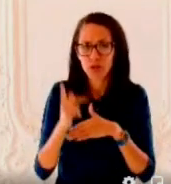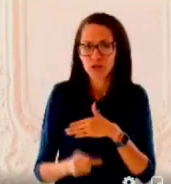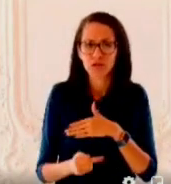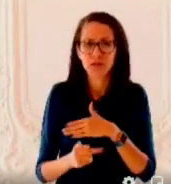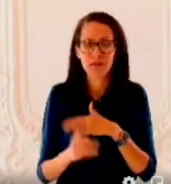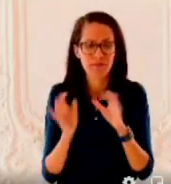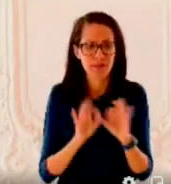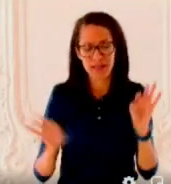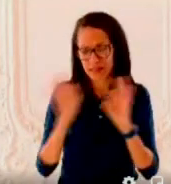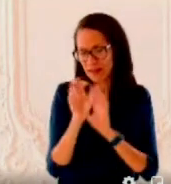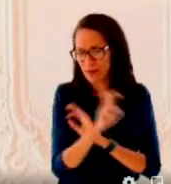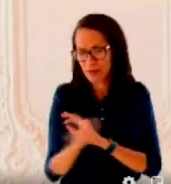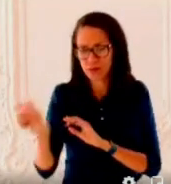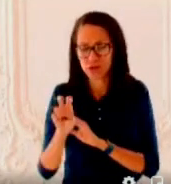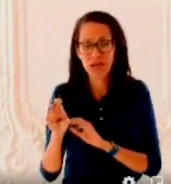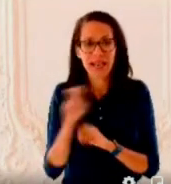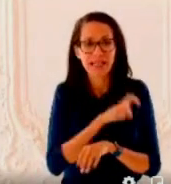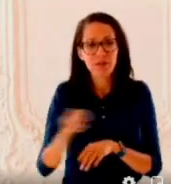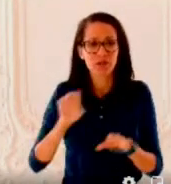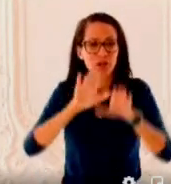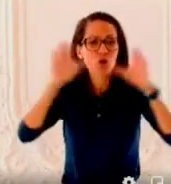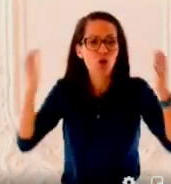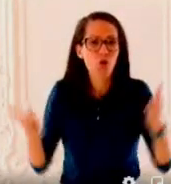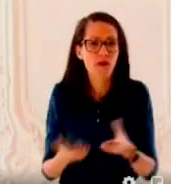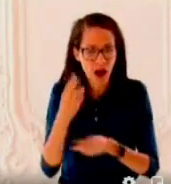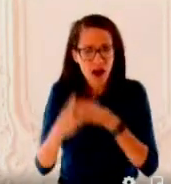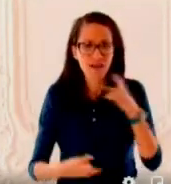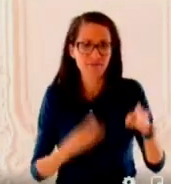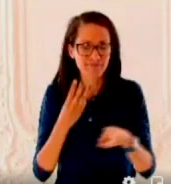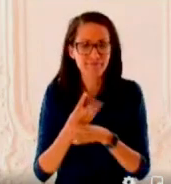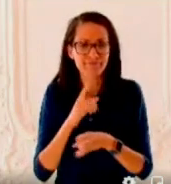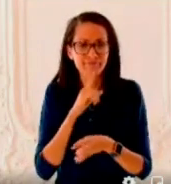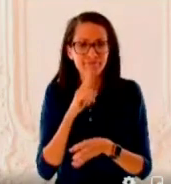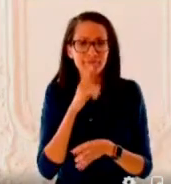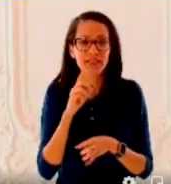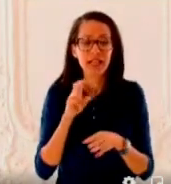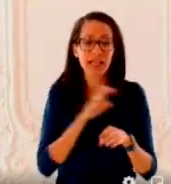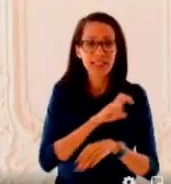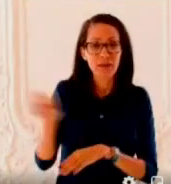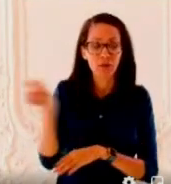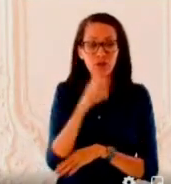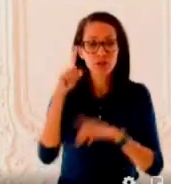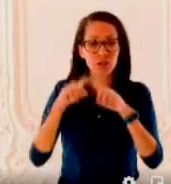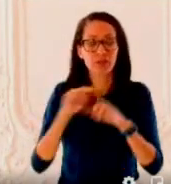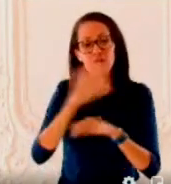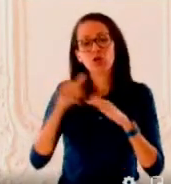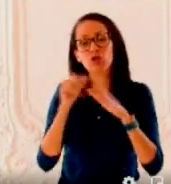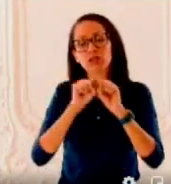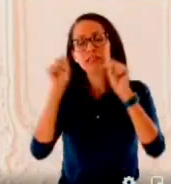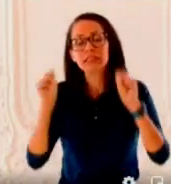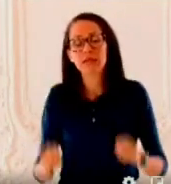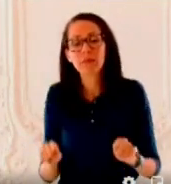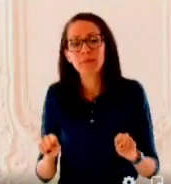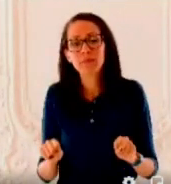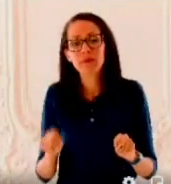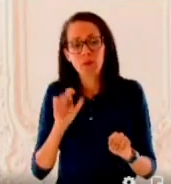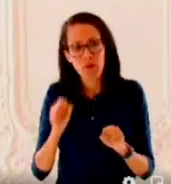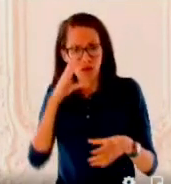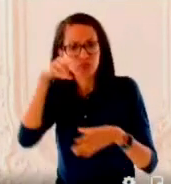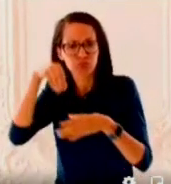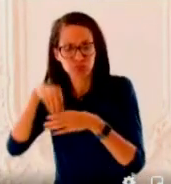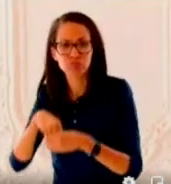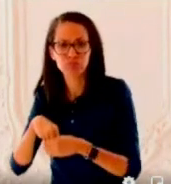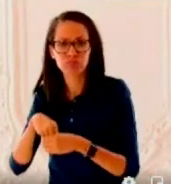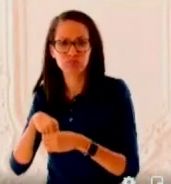transportación es global, ¿no? Es universal. Nuestra transportación depende de que todos estos sistemas puedan integrarse y